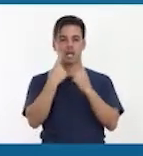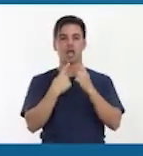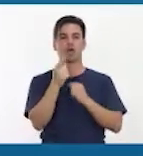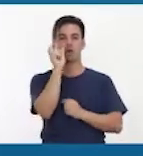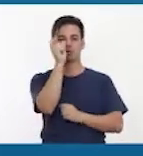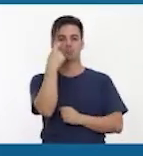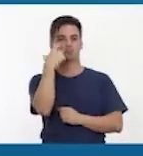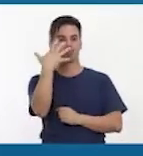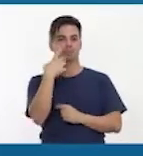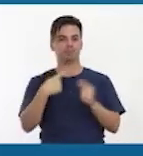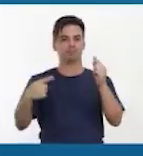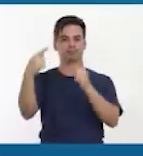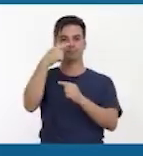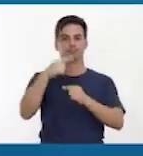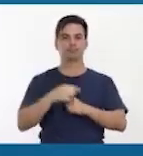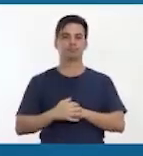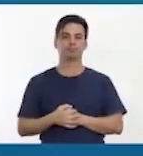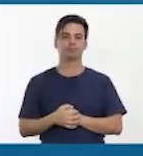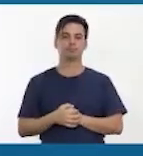estos aspectos.